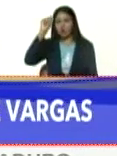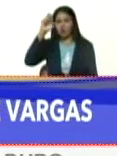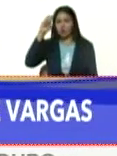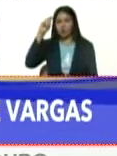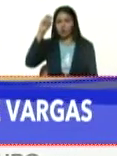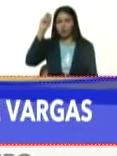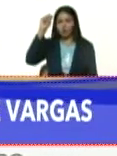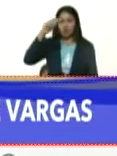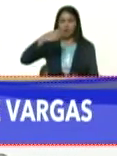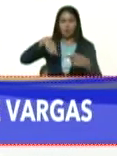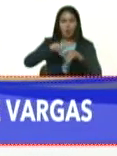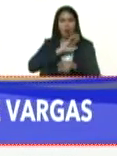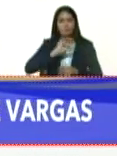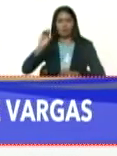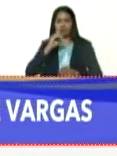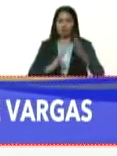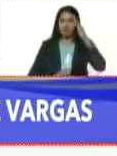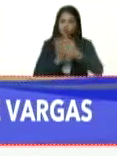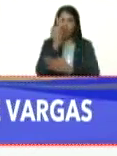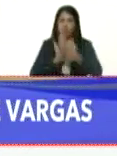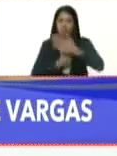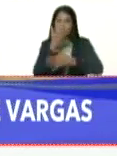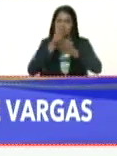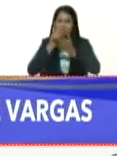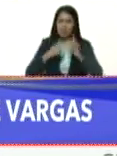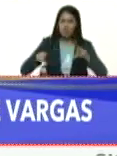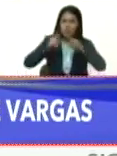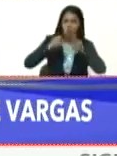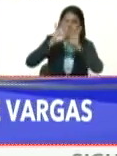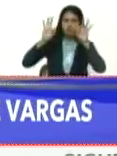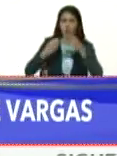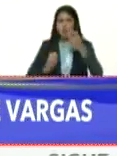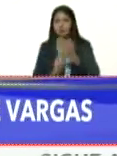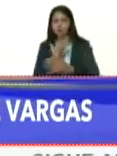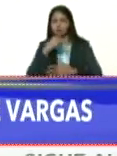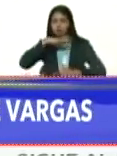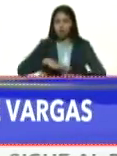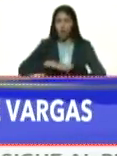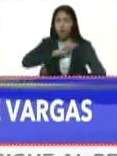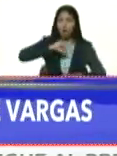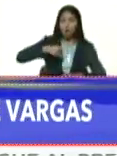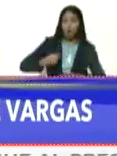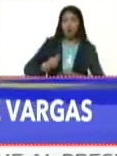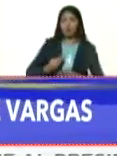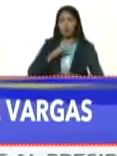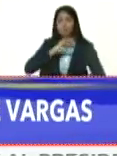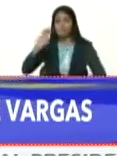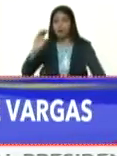grandes patriotas que fundaron para siempre la historia de nuestra patria.